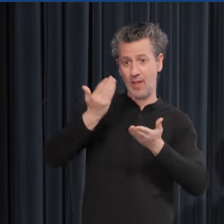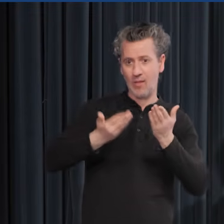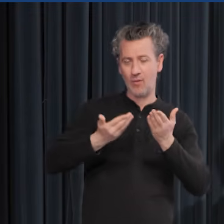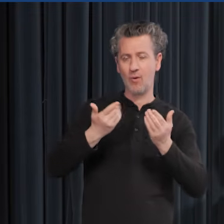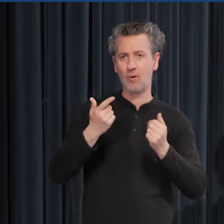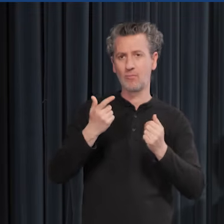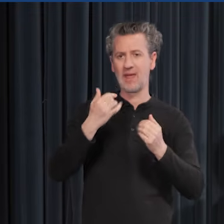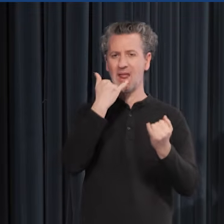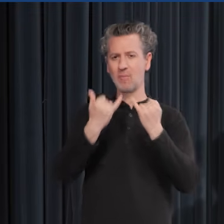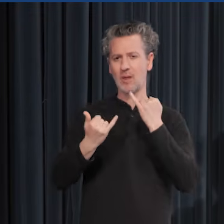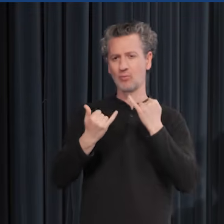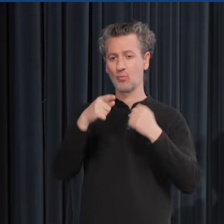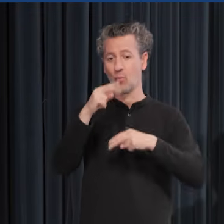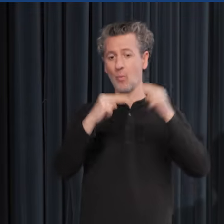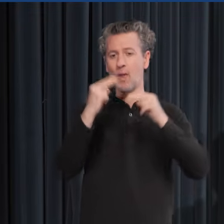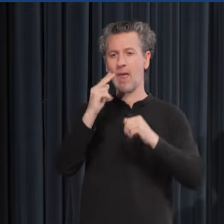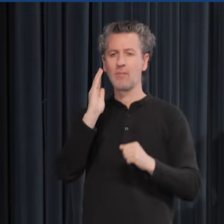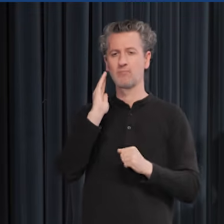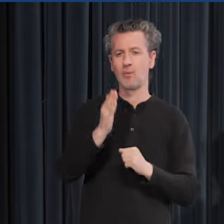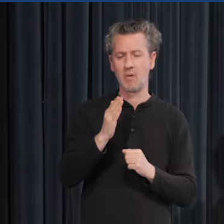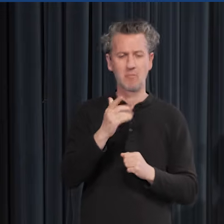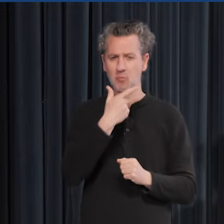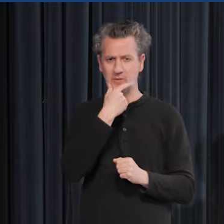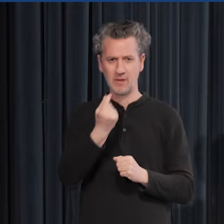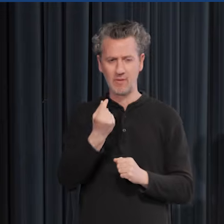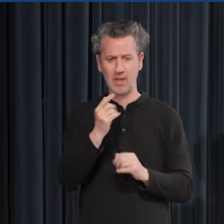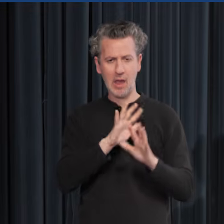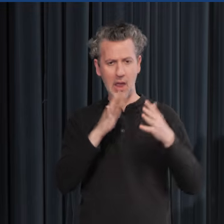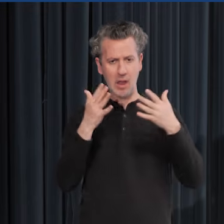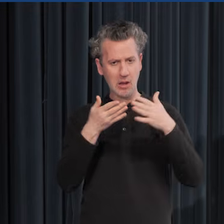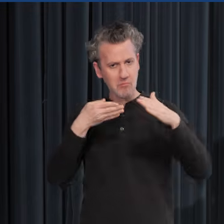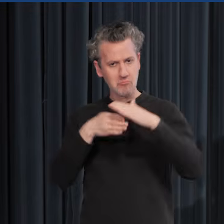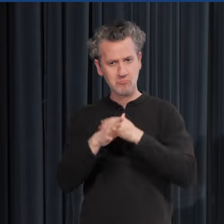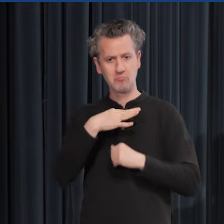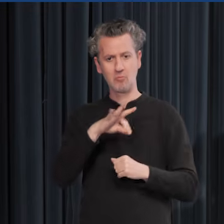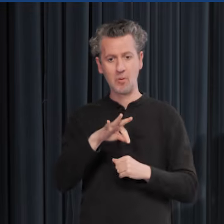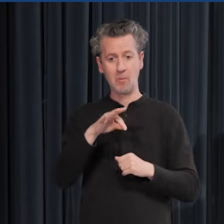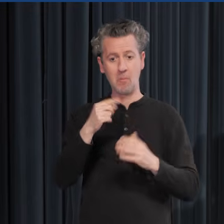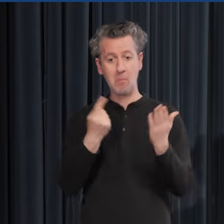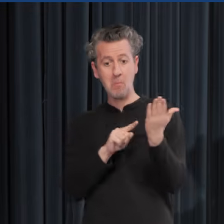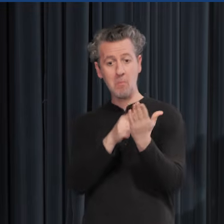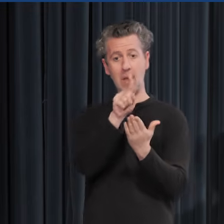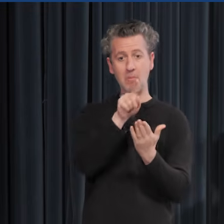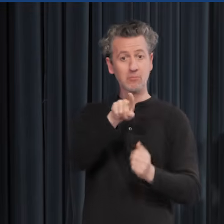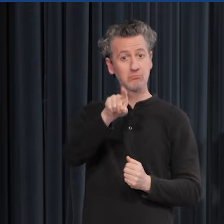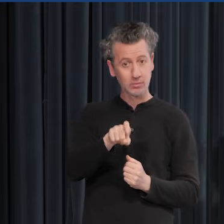rehabilitación a nivel energético. Es una herramienta muy sencilla que está disponible online. Tú clicas en el mapa y te